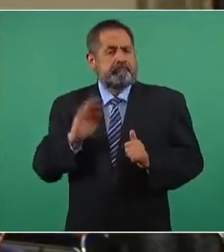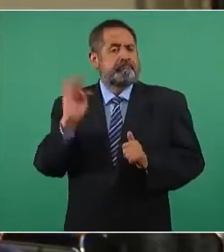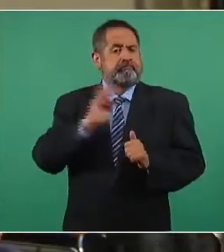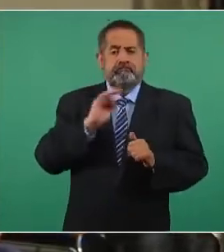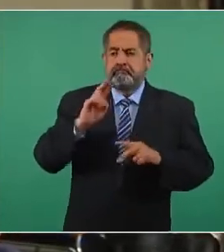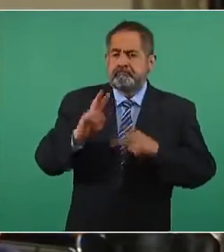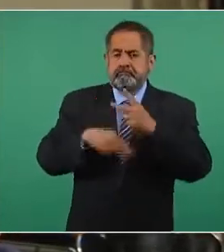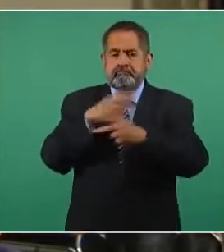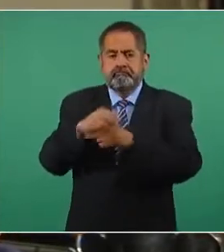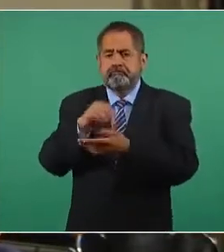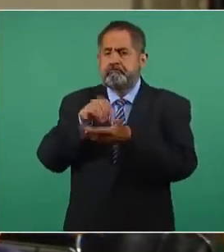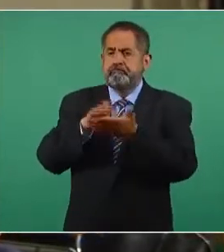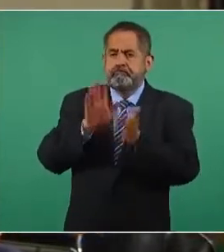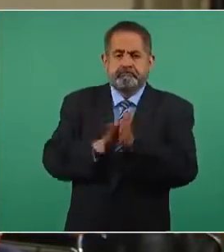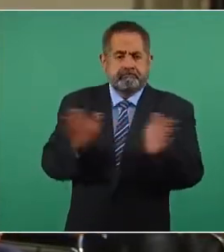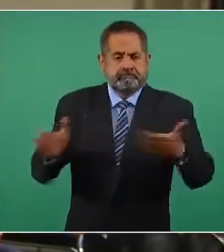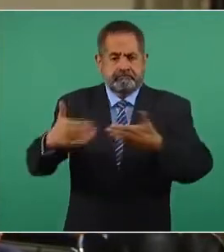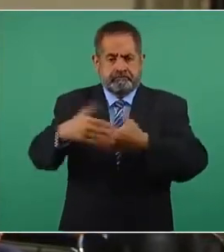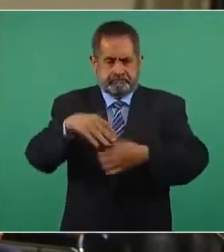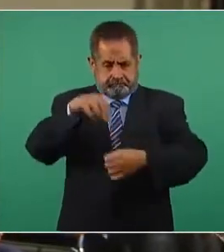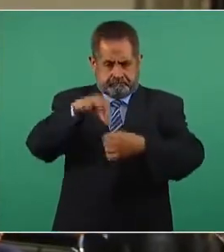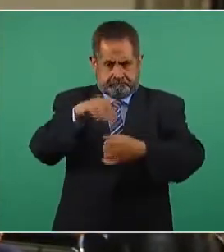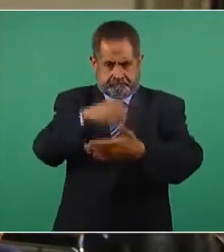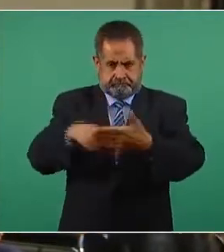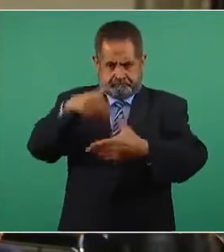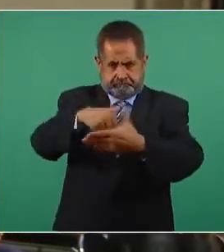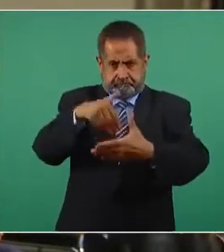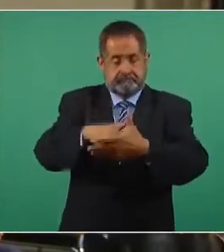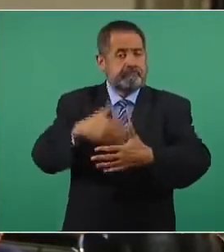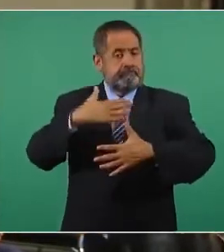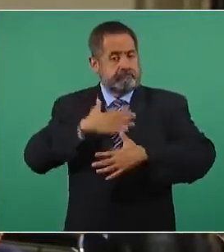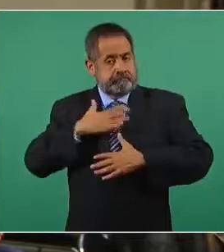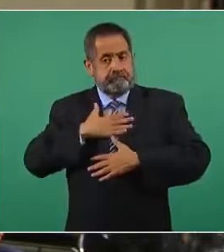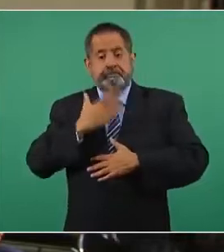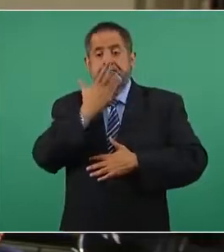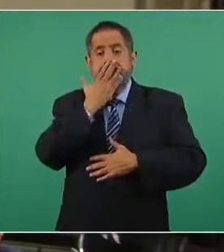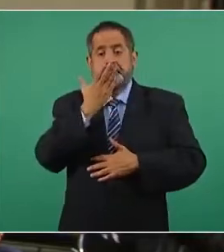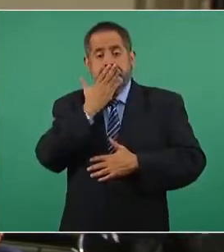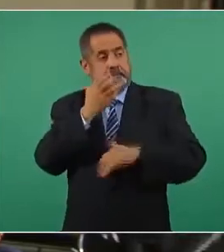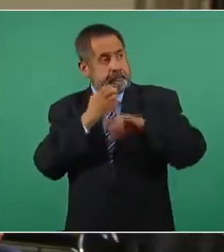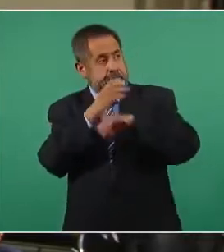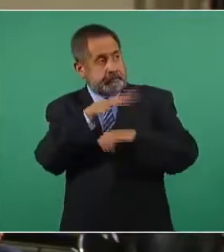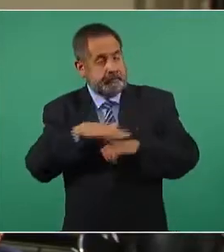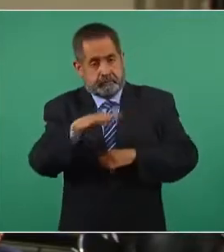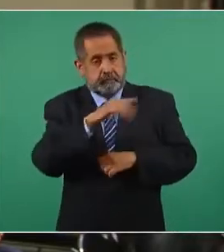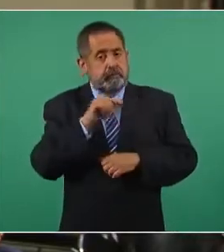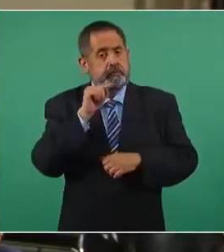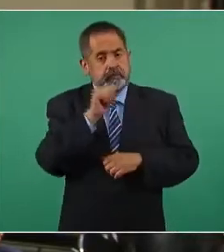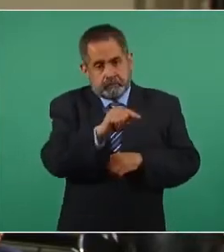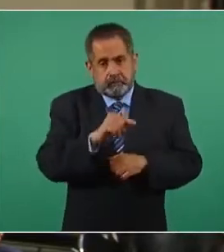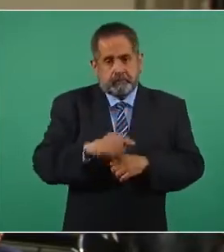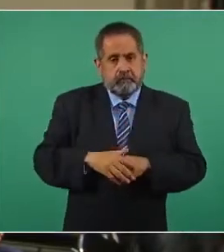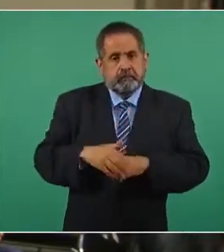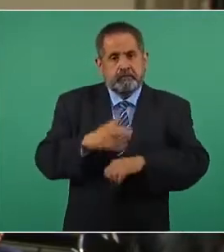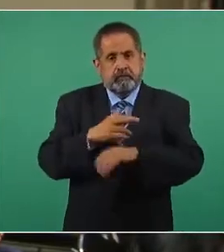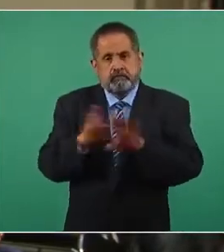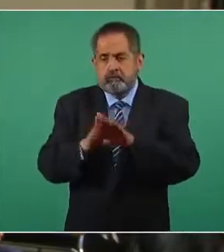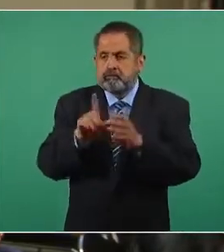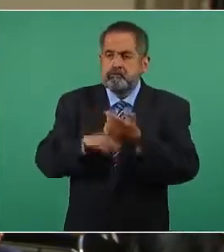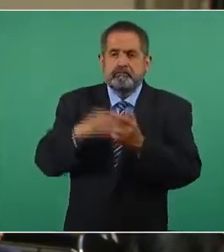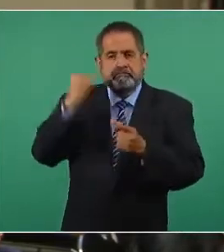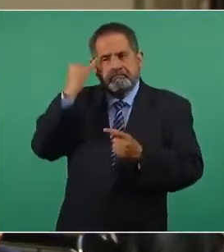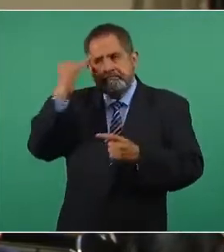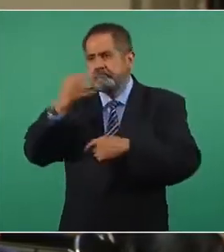asistir a la cita con las urnas. En mi estado, que es Sonora en particular, bueno, pues se ha tratado de alguna manera de sembrar la